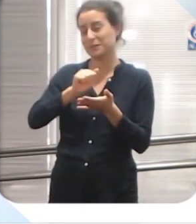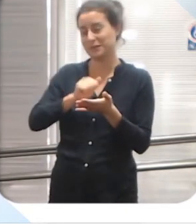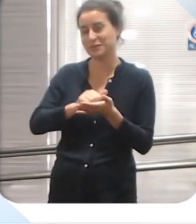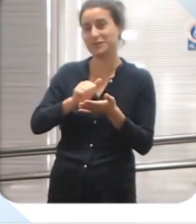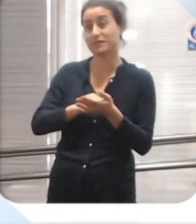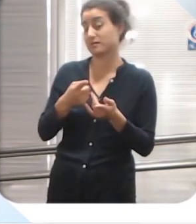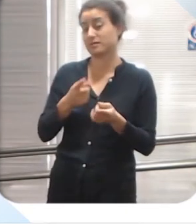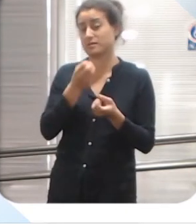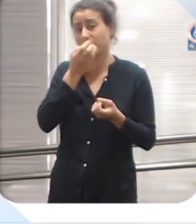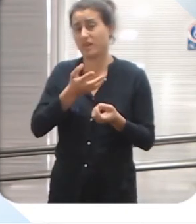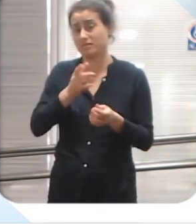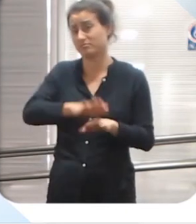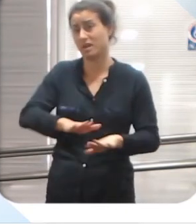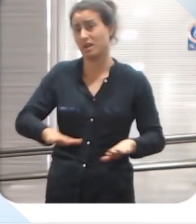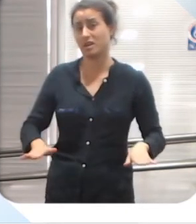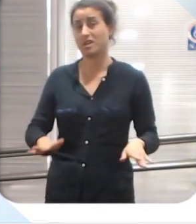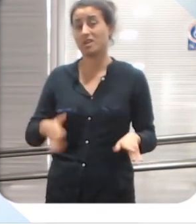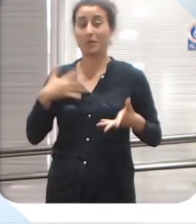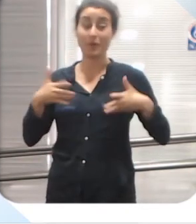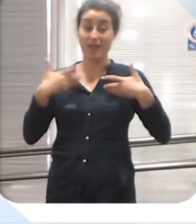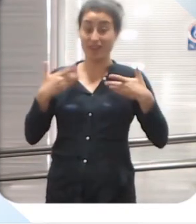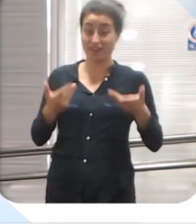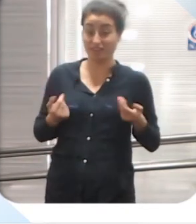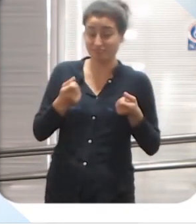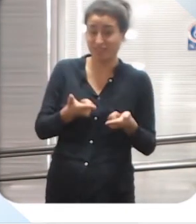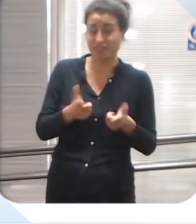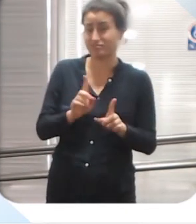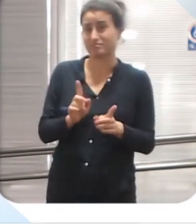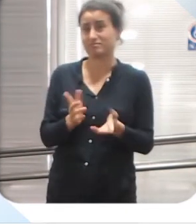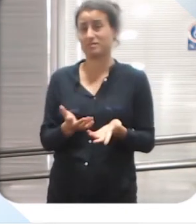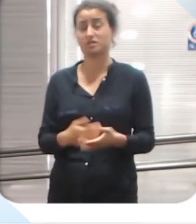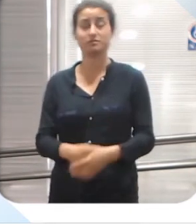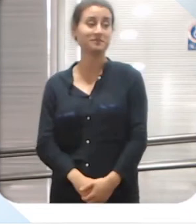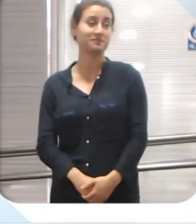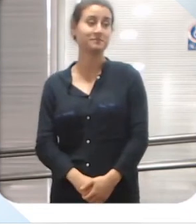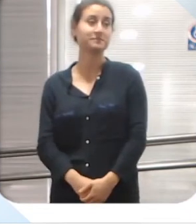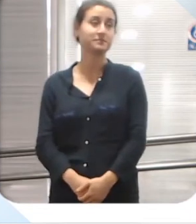le hacen bien al niño, que no le dan una alegría cuando logra lo que busca.